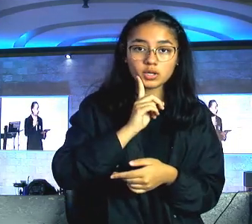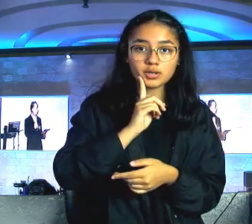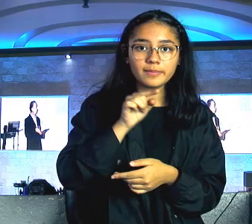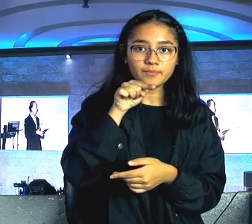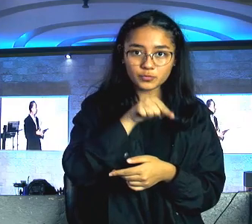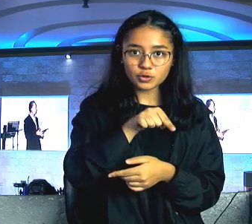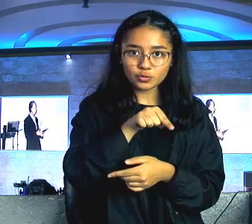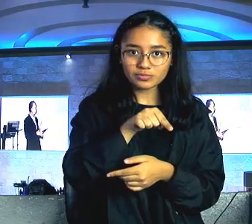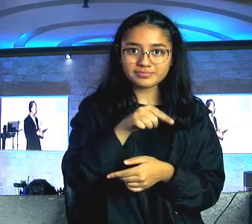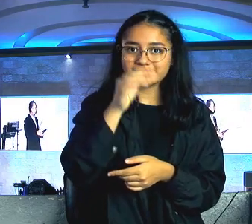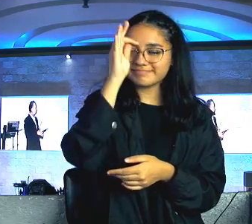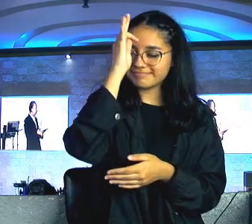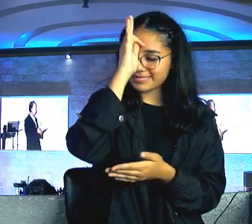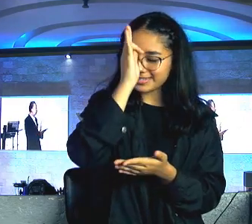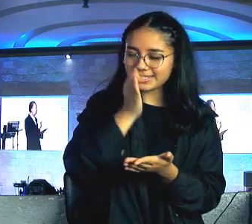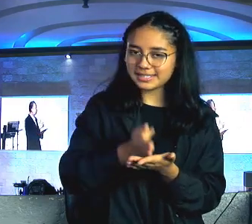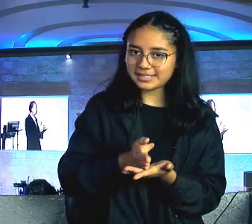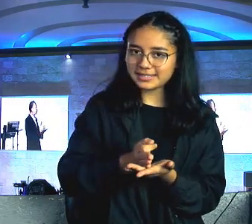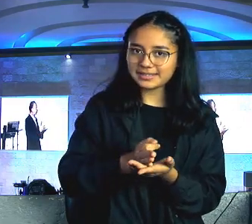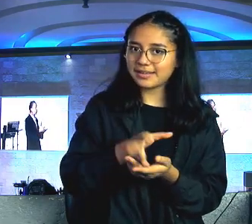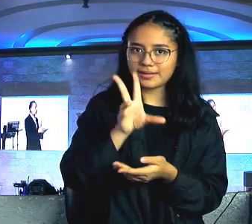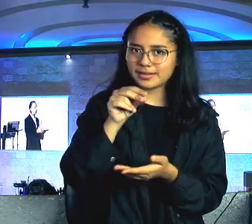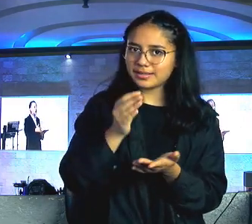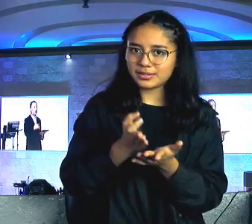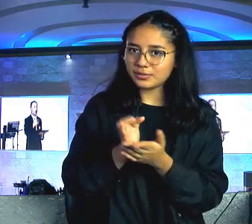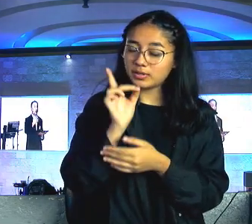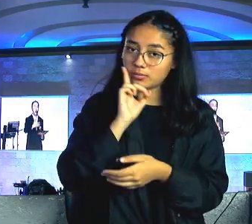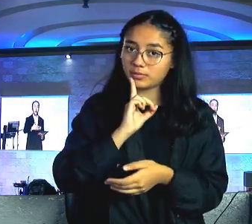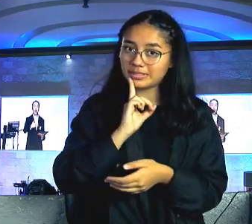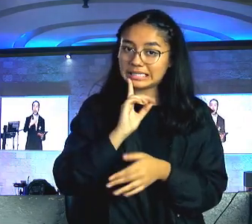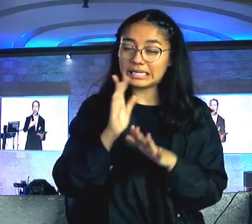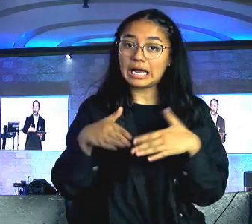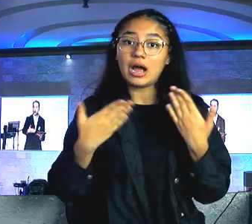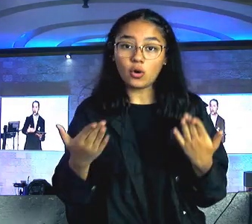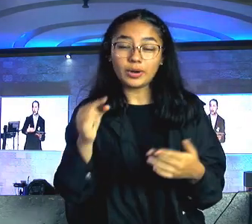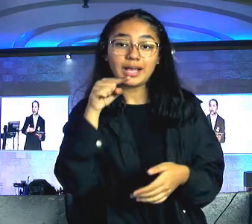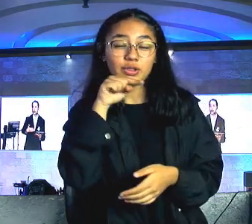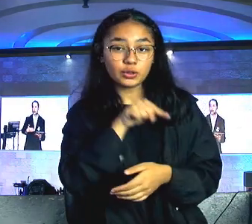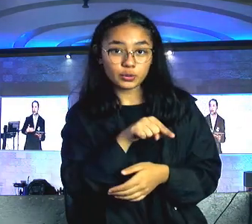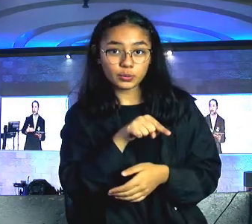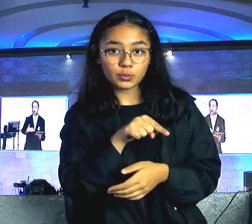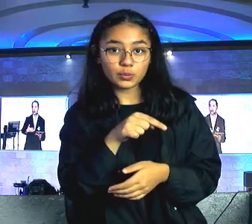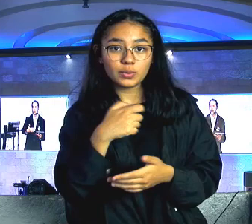ser infiel, ahora estás pagando las consecuencias de tu pecado.